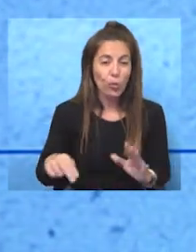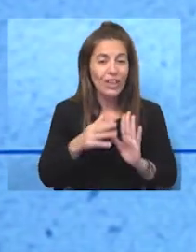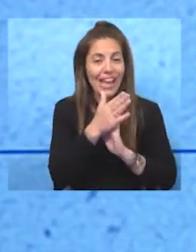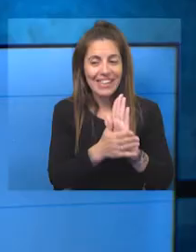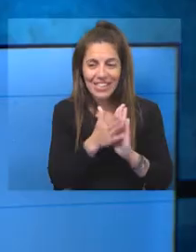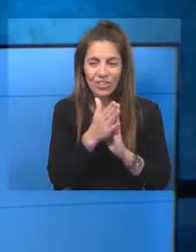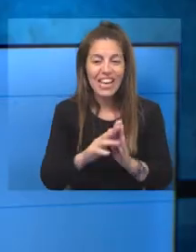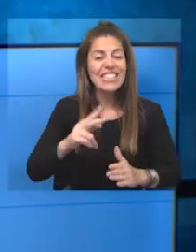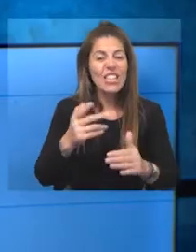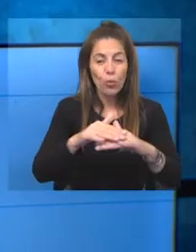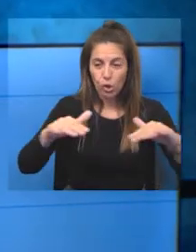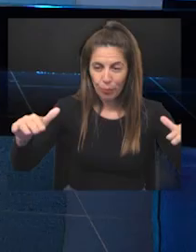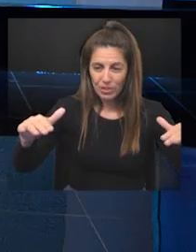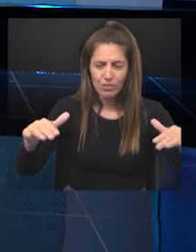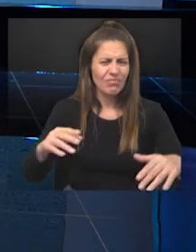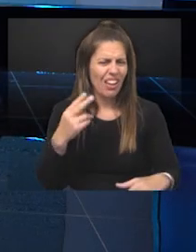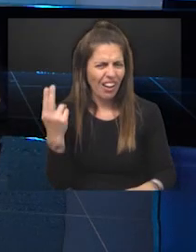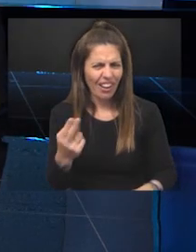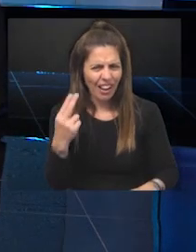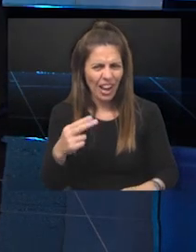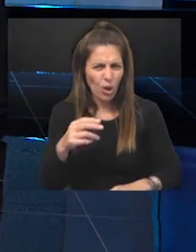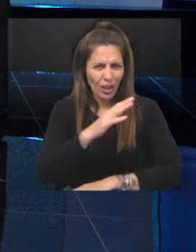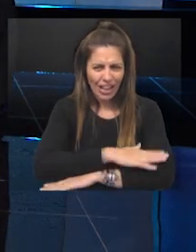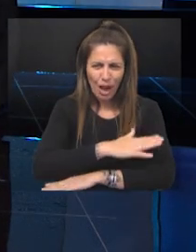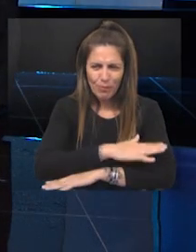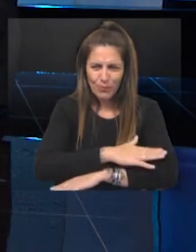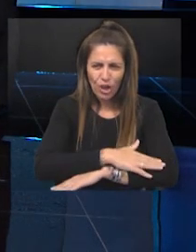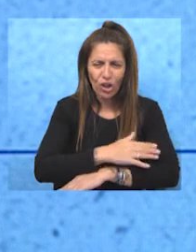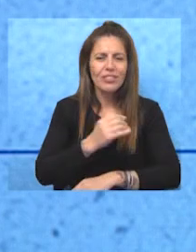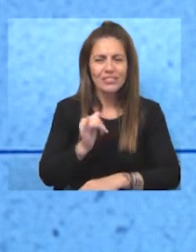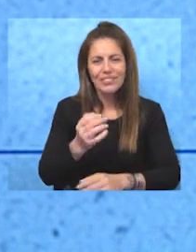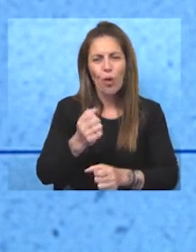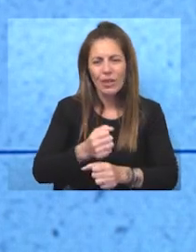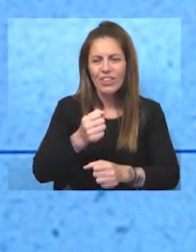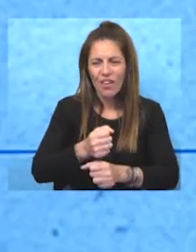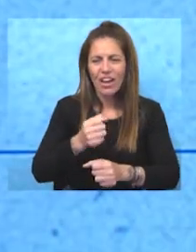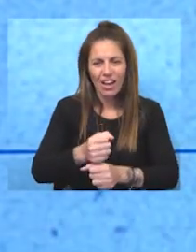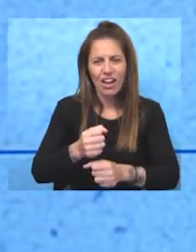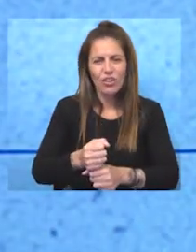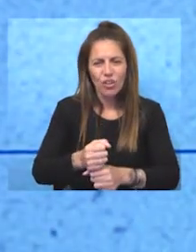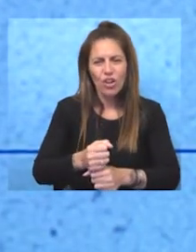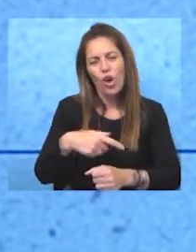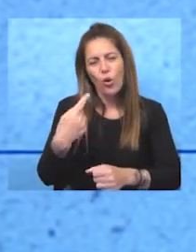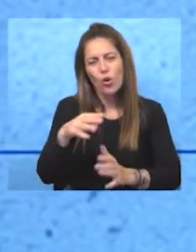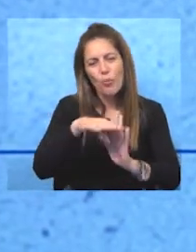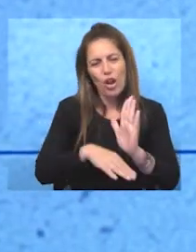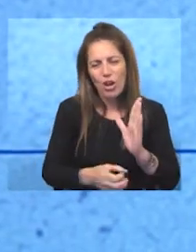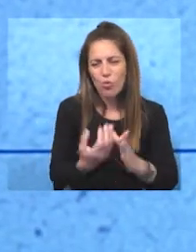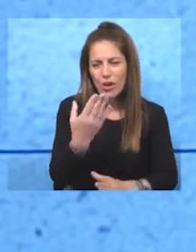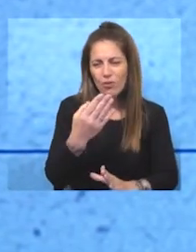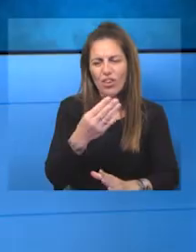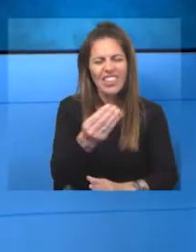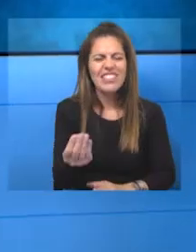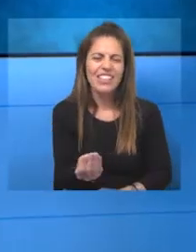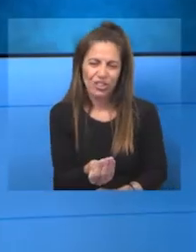con con un segundo piso quedó raro el camión este quedó raro porque lo estuve trabajando estuve trabajando con un un con un programa un programa nuevo de